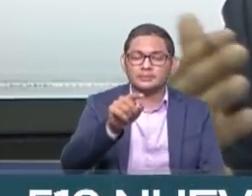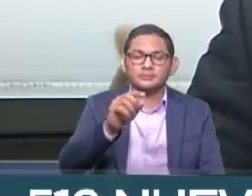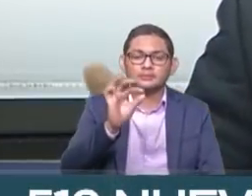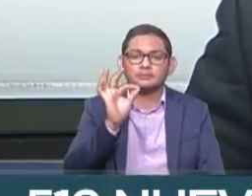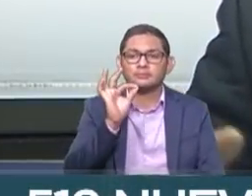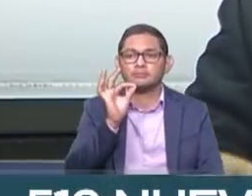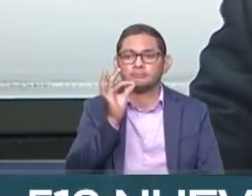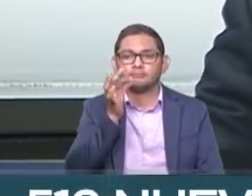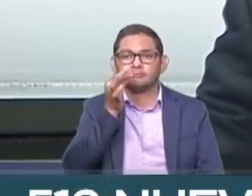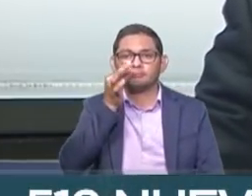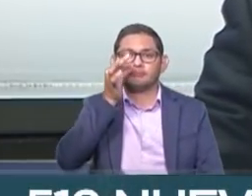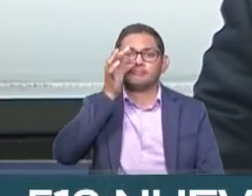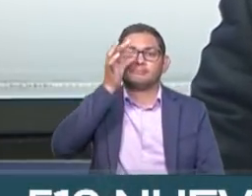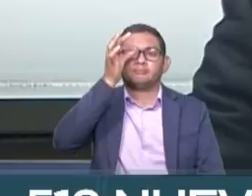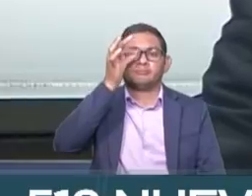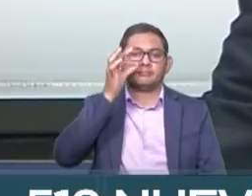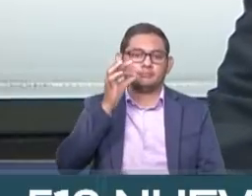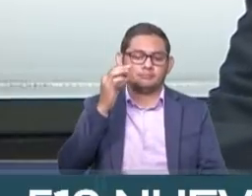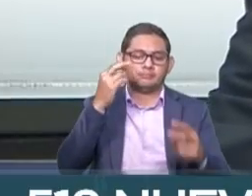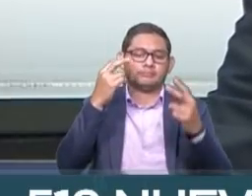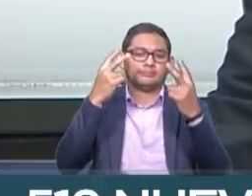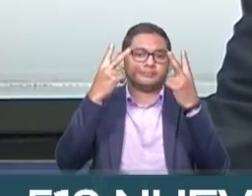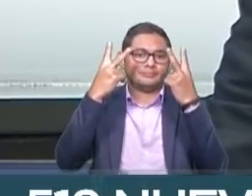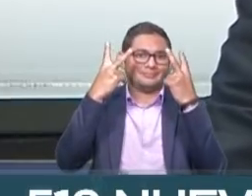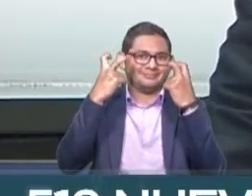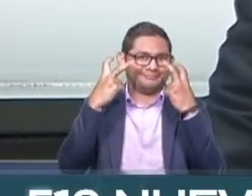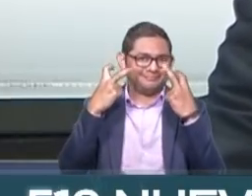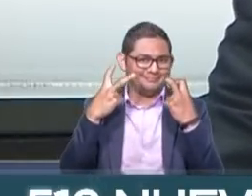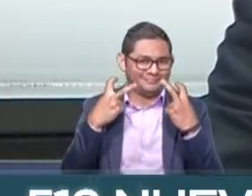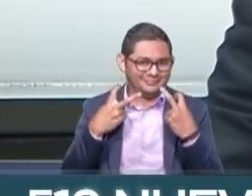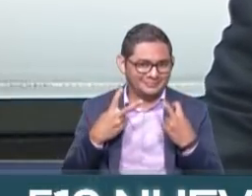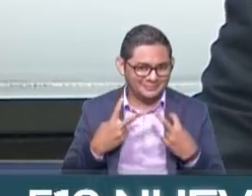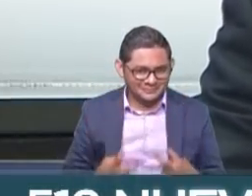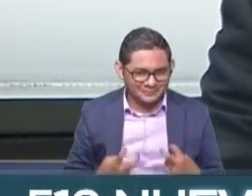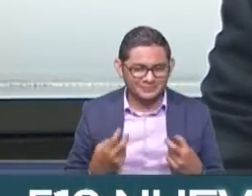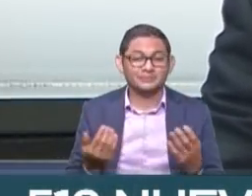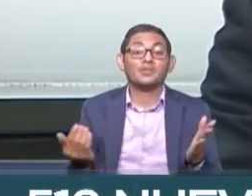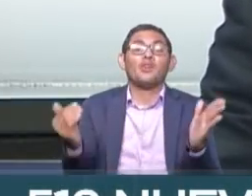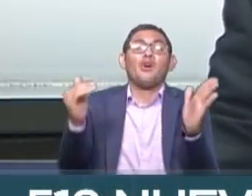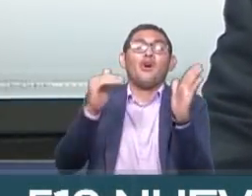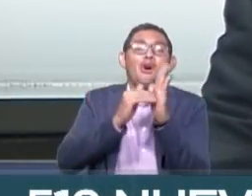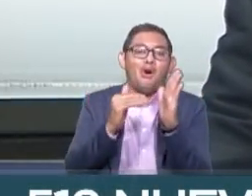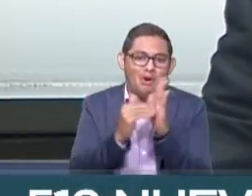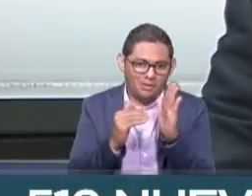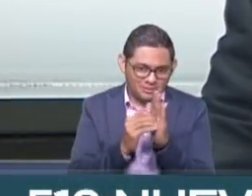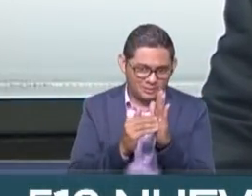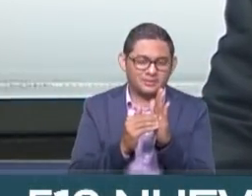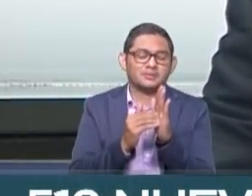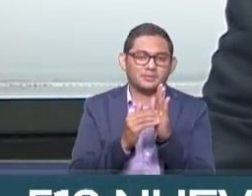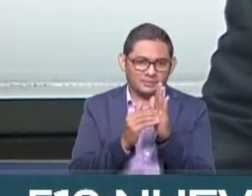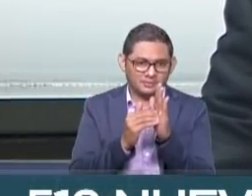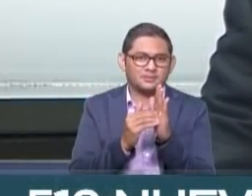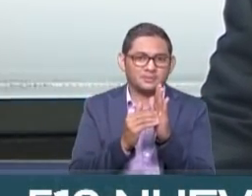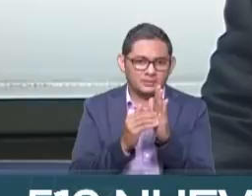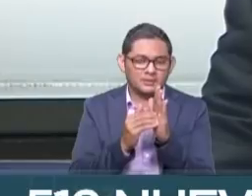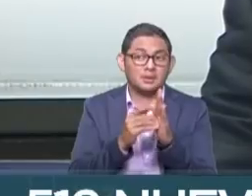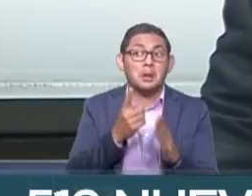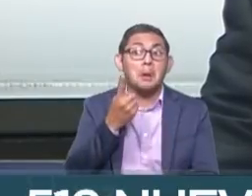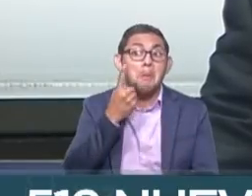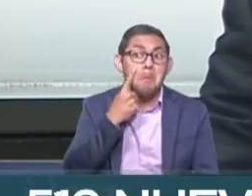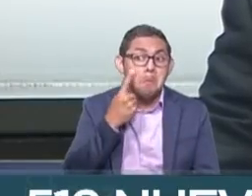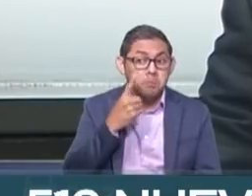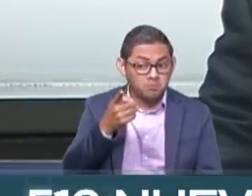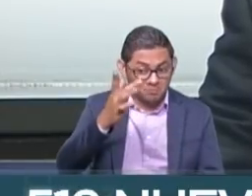característica que estarán en los hoteles, el Ministerio de Salud le realizará una nueva prueba COVID-19 para